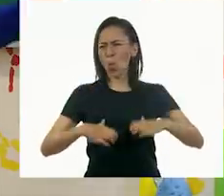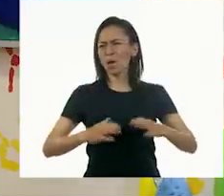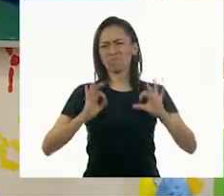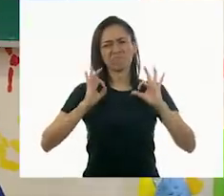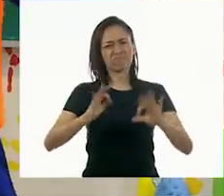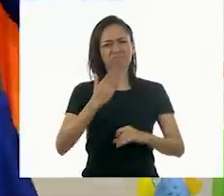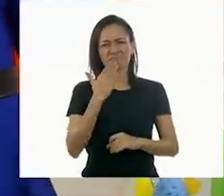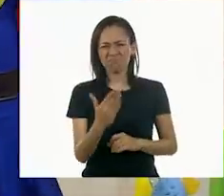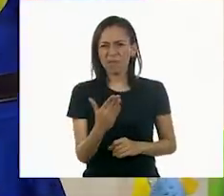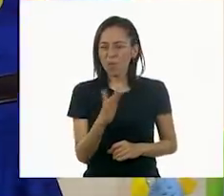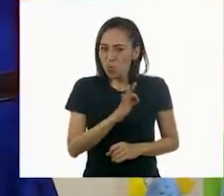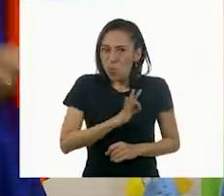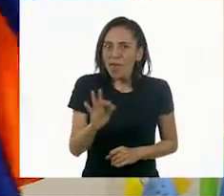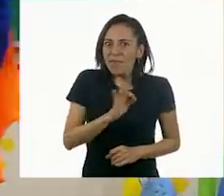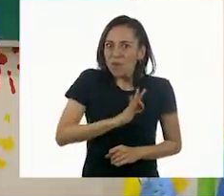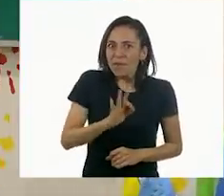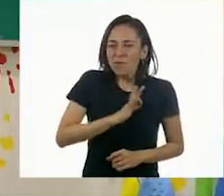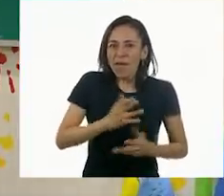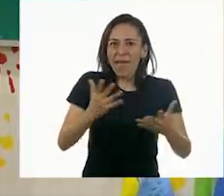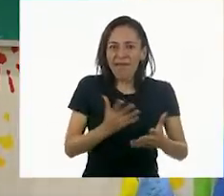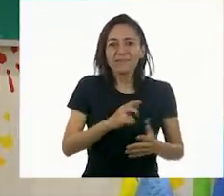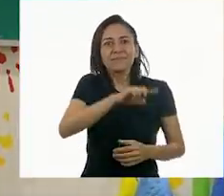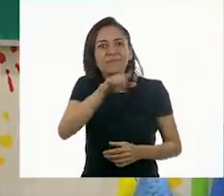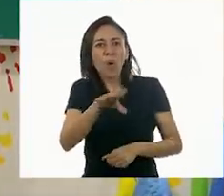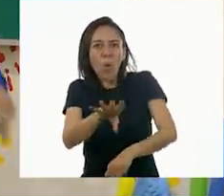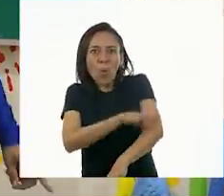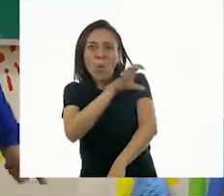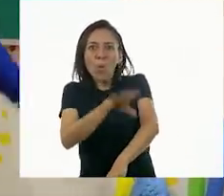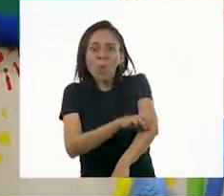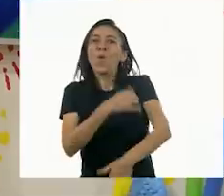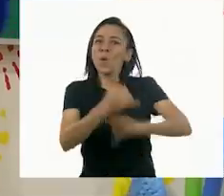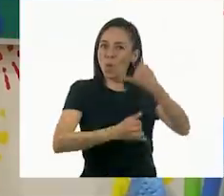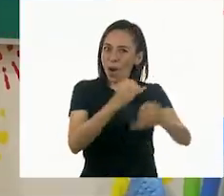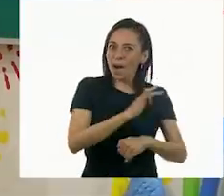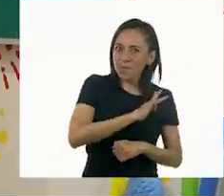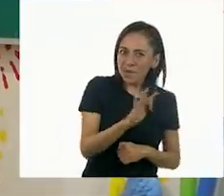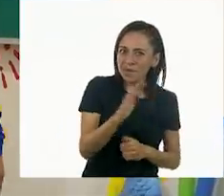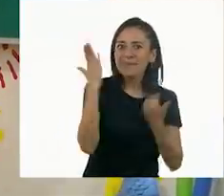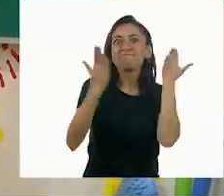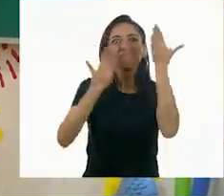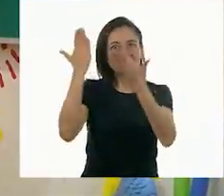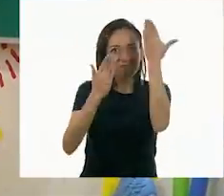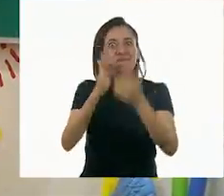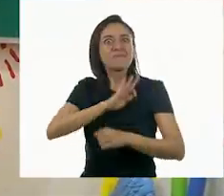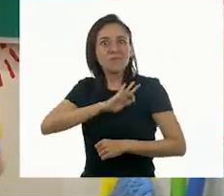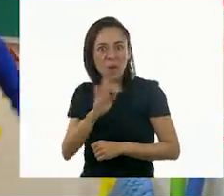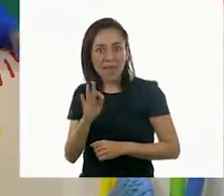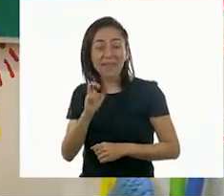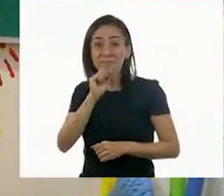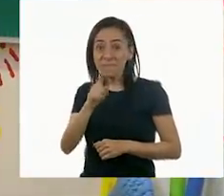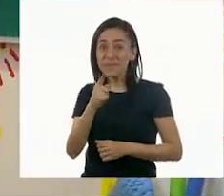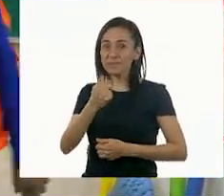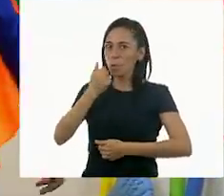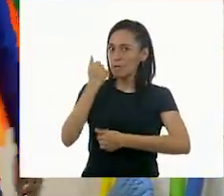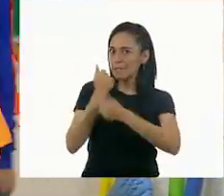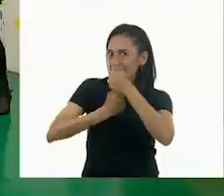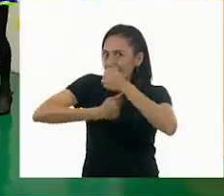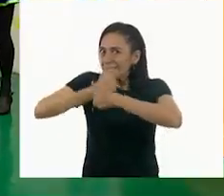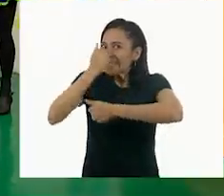máximo, vas a tener energías para jugar, para estudiar y para el reto